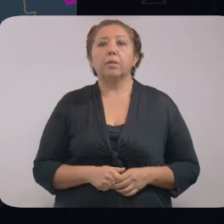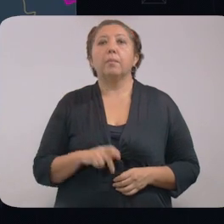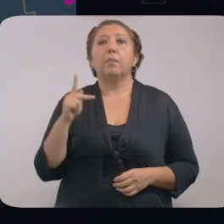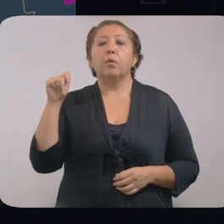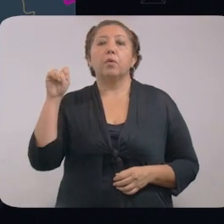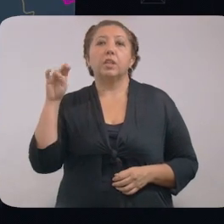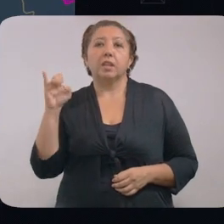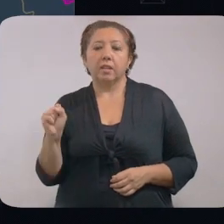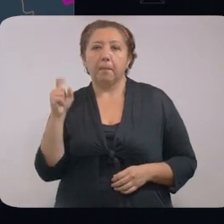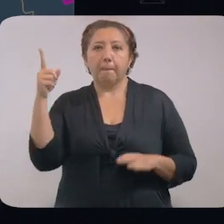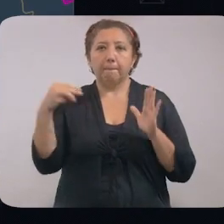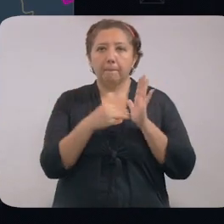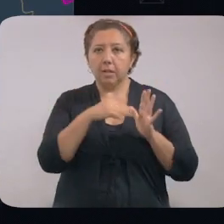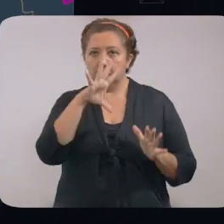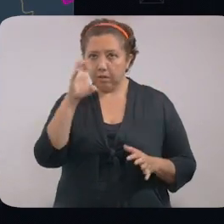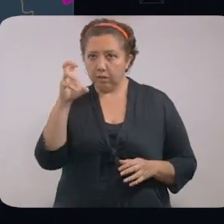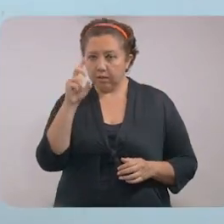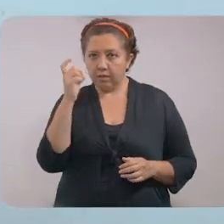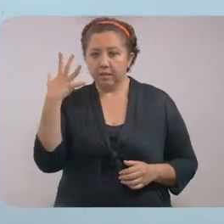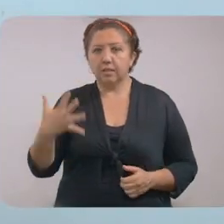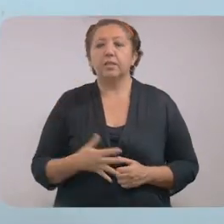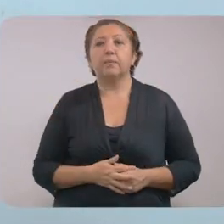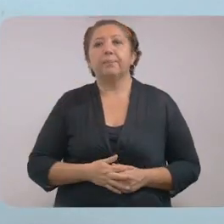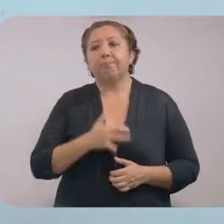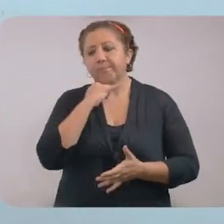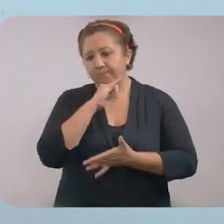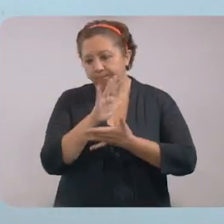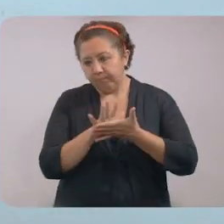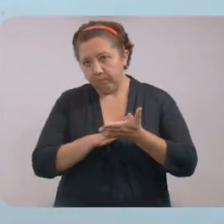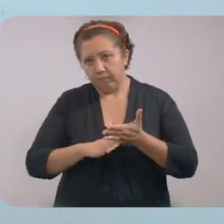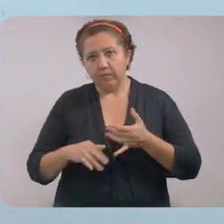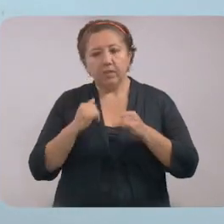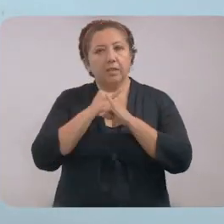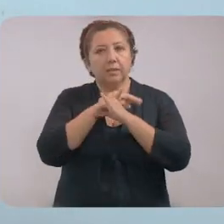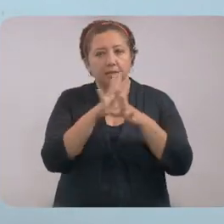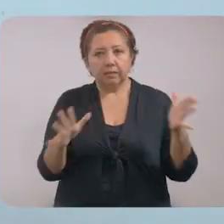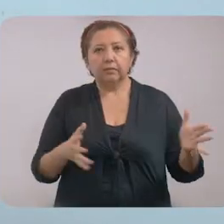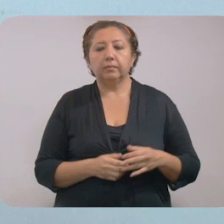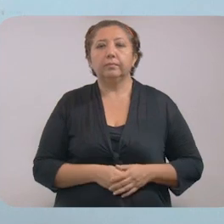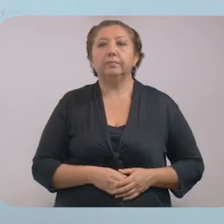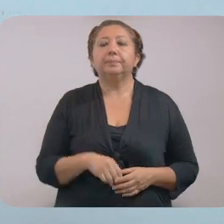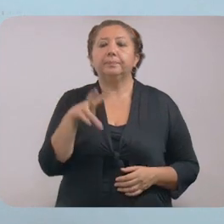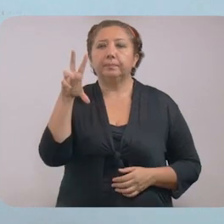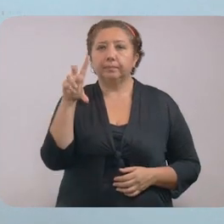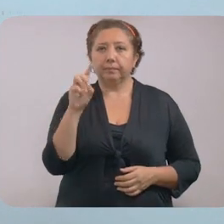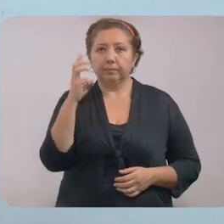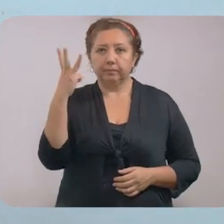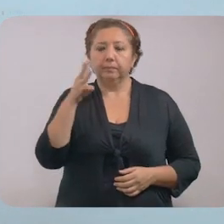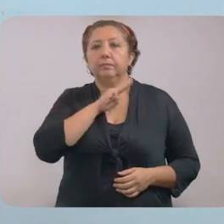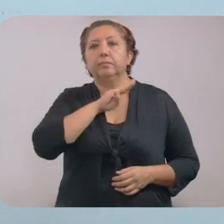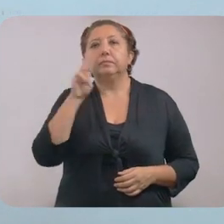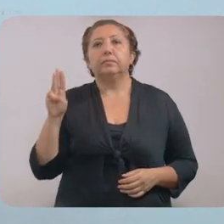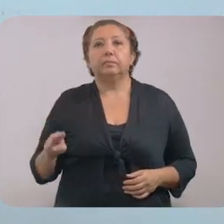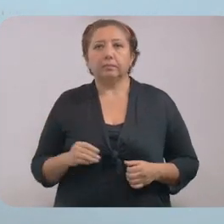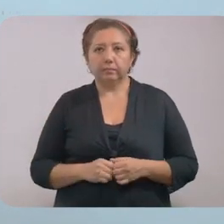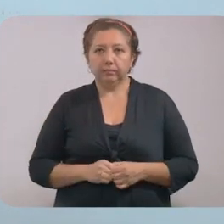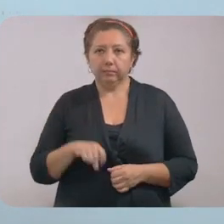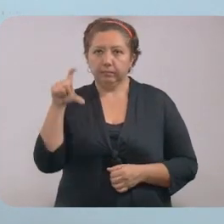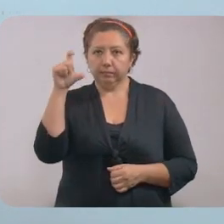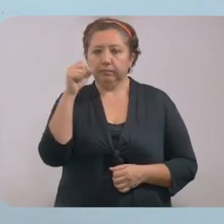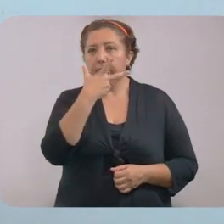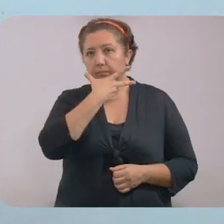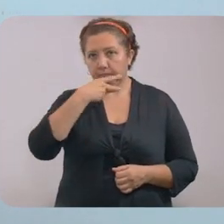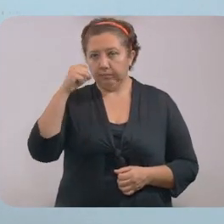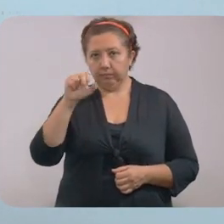zona poniente, 1.535. Lamentablemente, en este parte médico informamos de 33 fallecimientos. Son